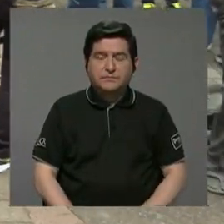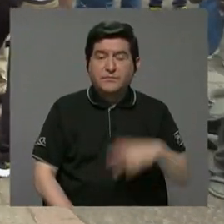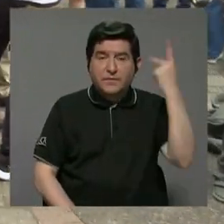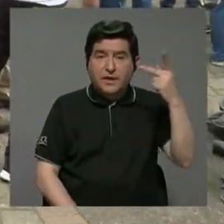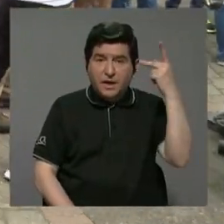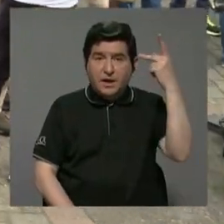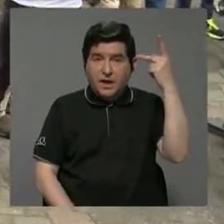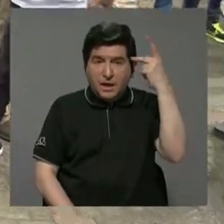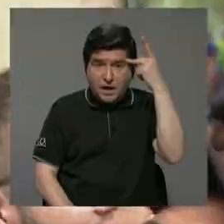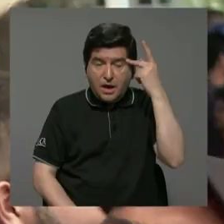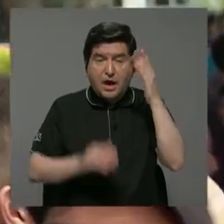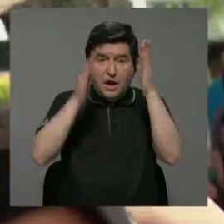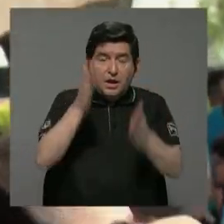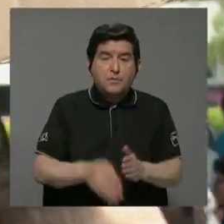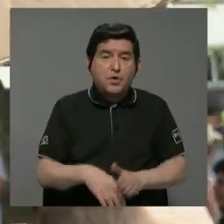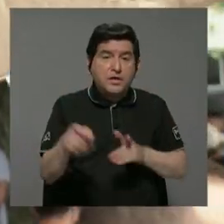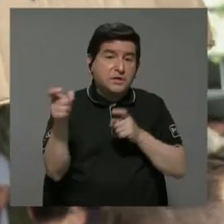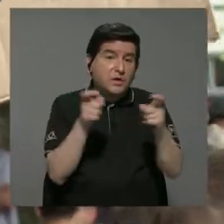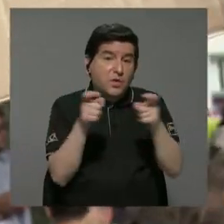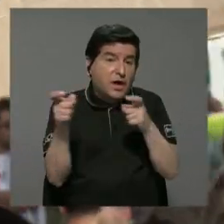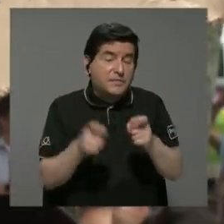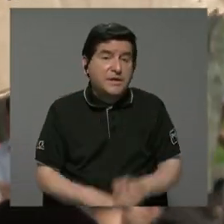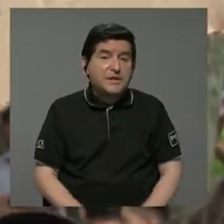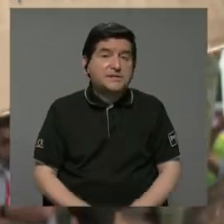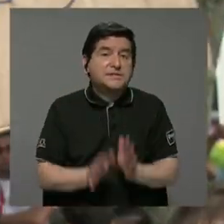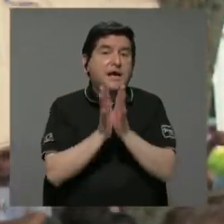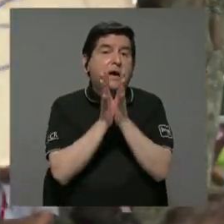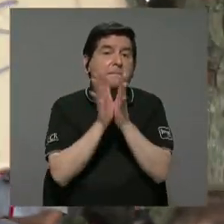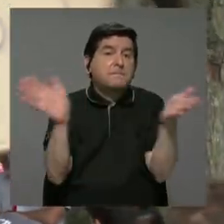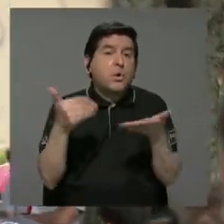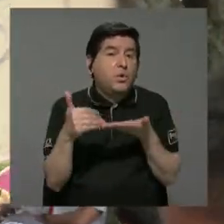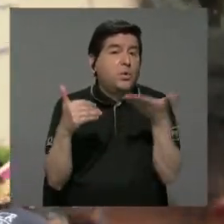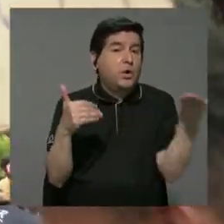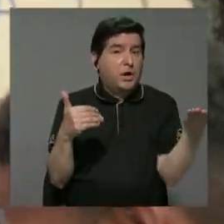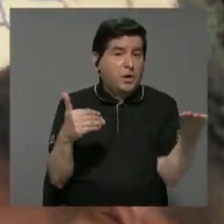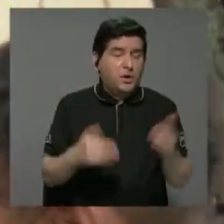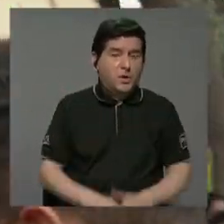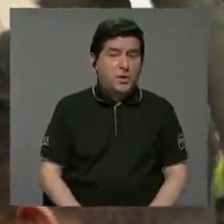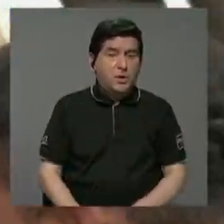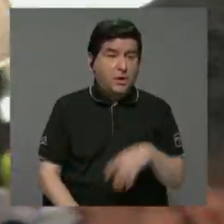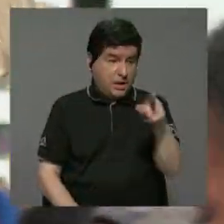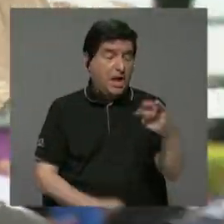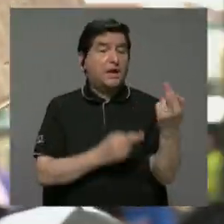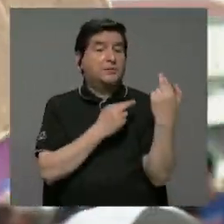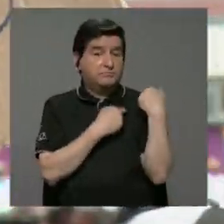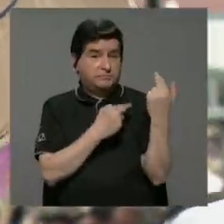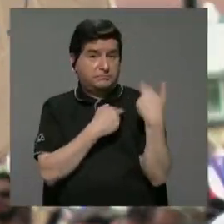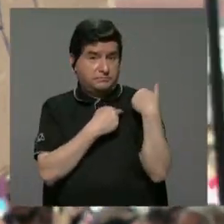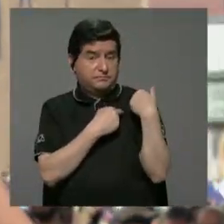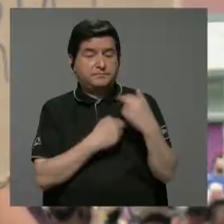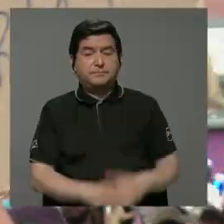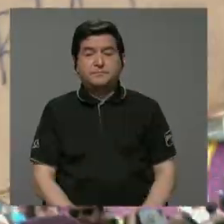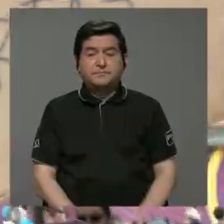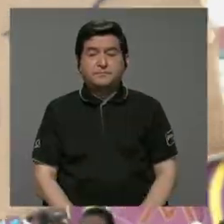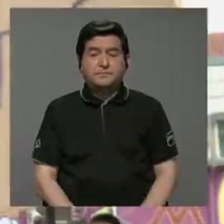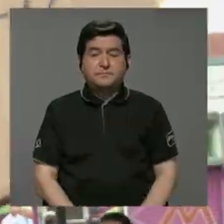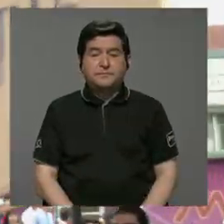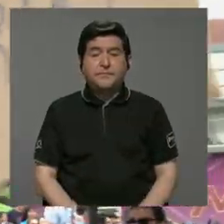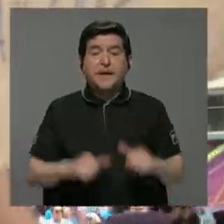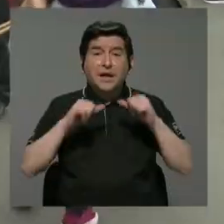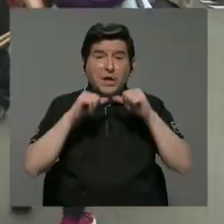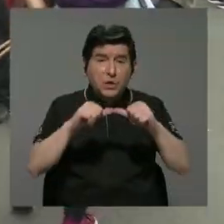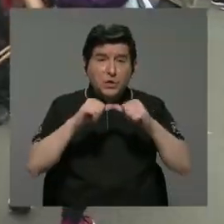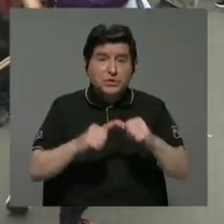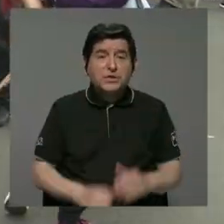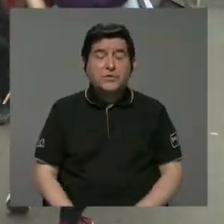político es el administrador de los asuntos públicos y entonces le corresponde hacerlo. Vamos a ver, estamos todavía en